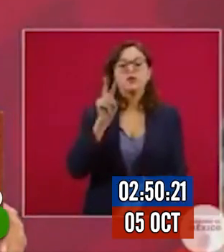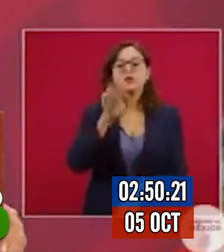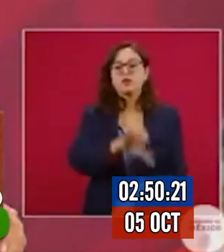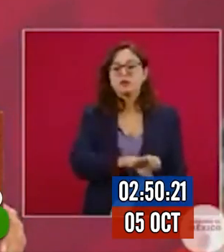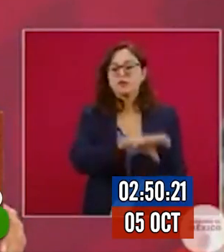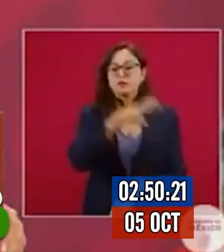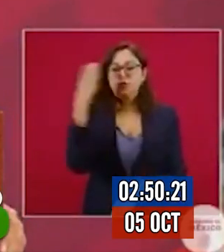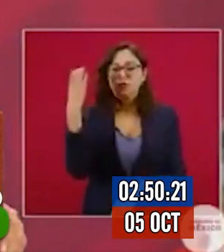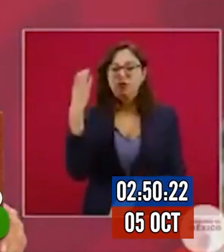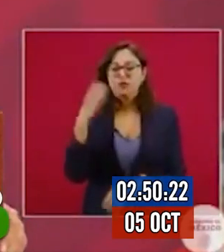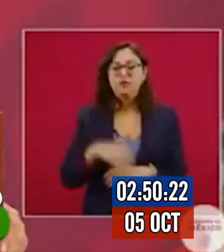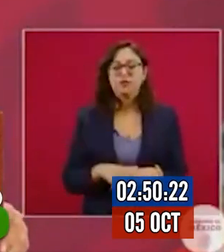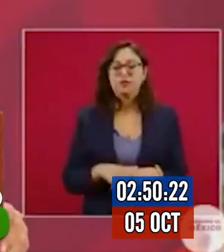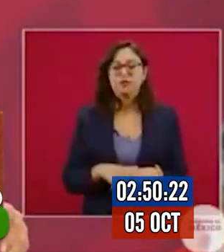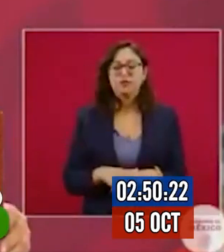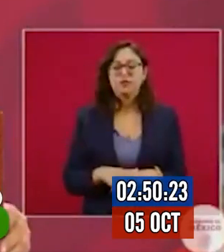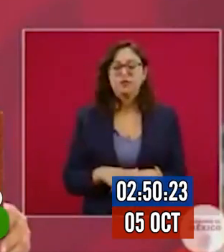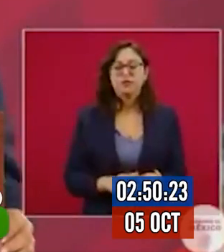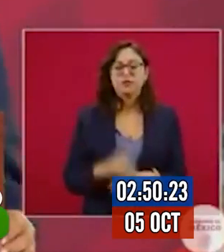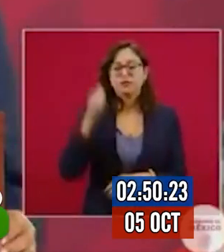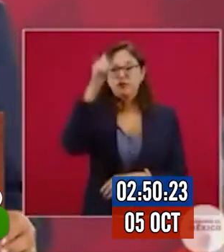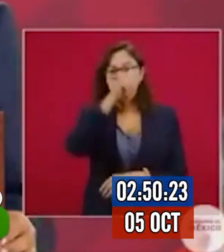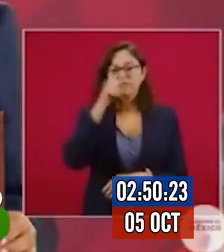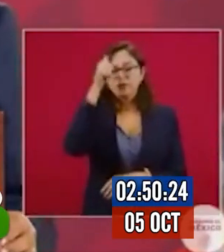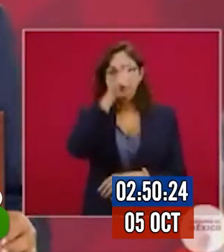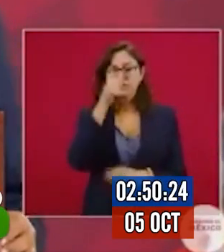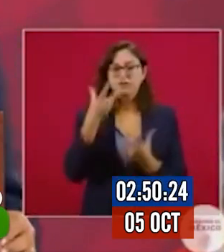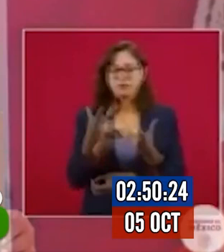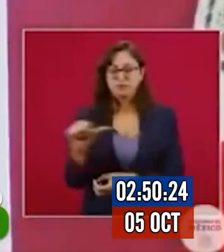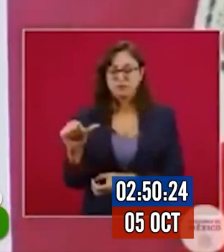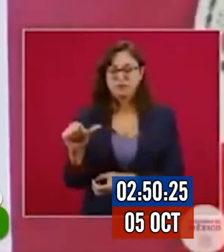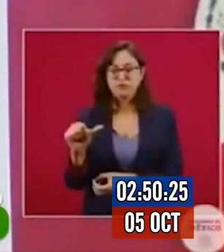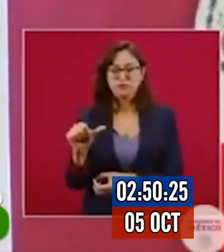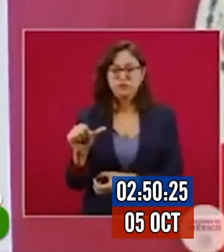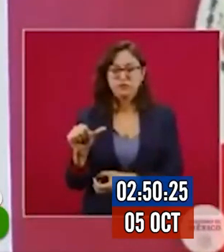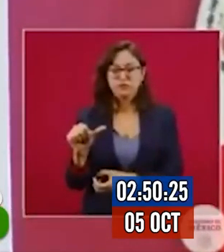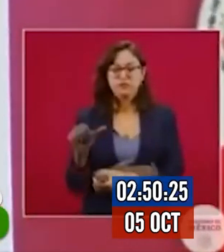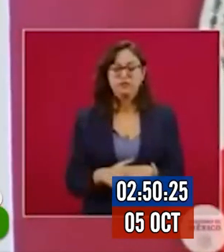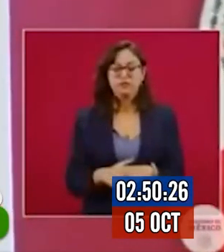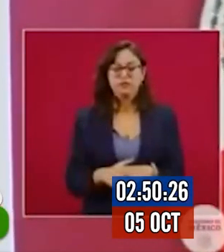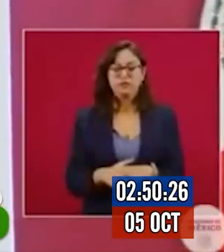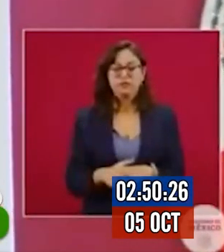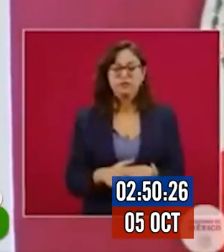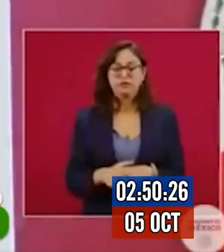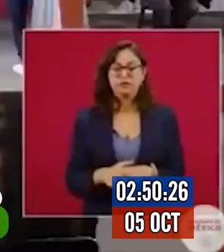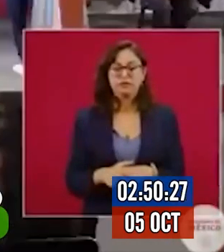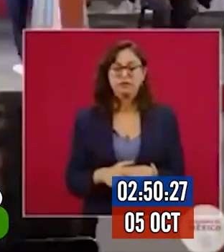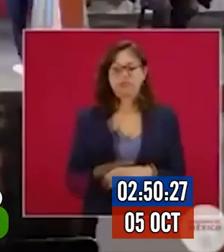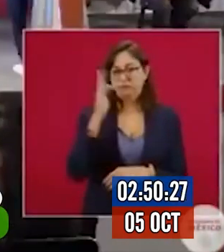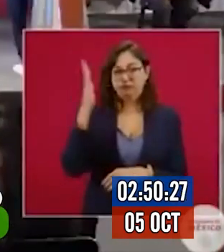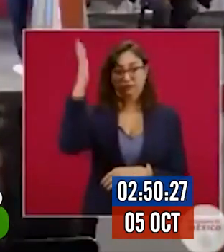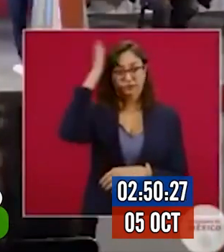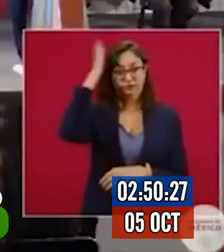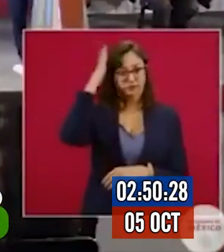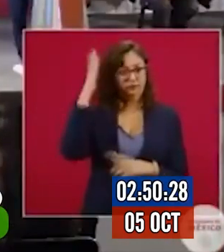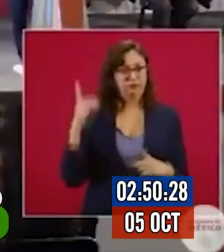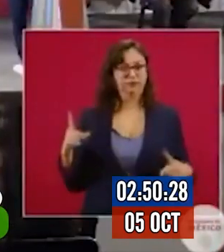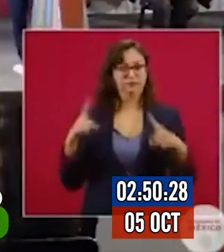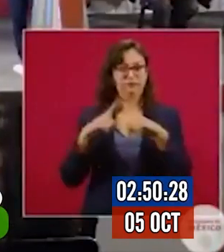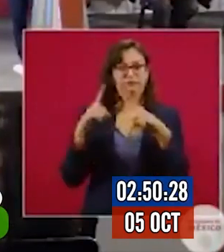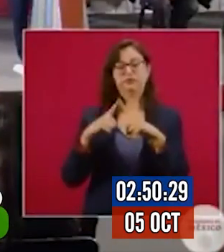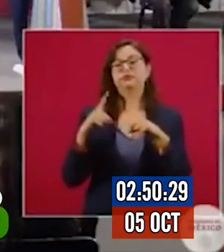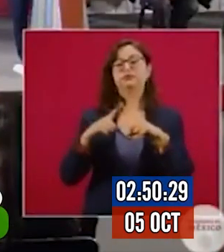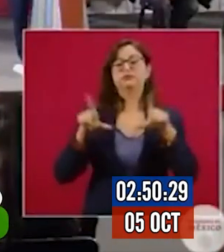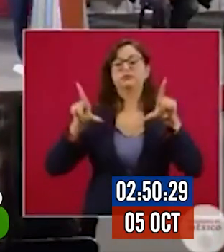de un sacerdote que es este simpatizante de frena que la tomó desde la torre de catedral y pues